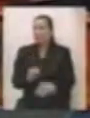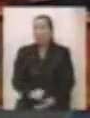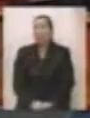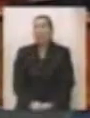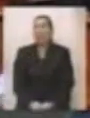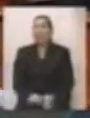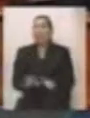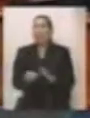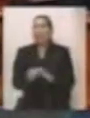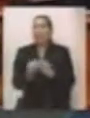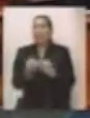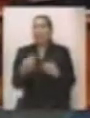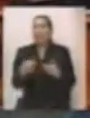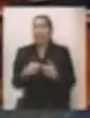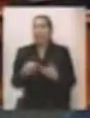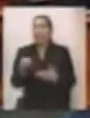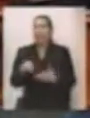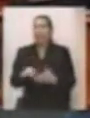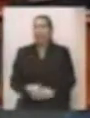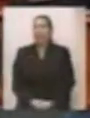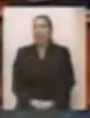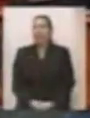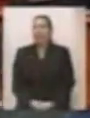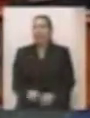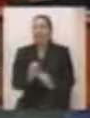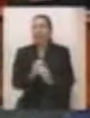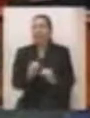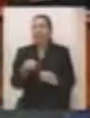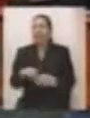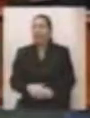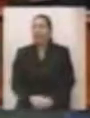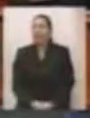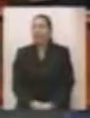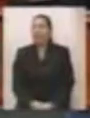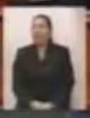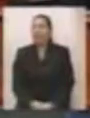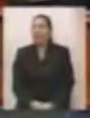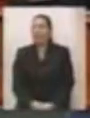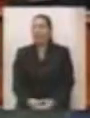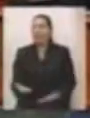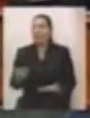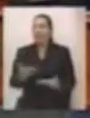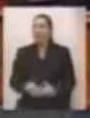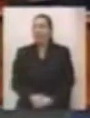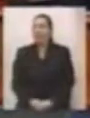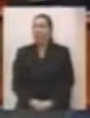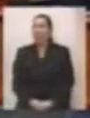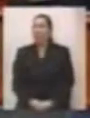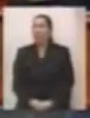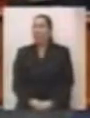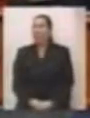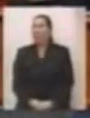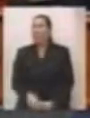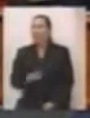información o de acceso a Internet o de libertad de expresión a nadie, absolutamente a nadie, pero sí lo que se quiere es